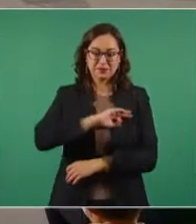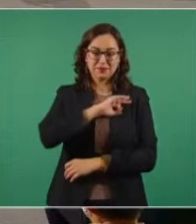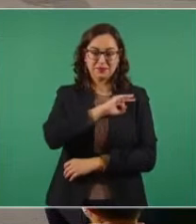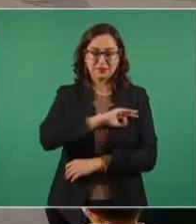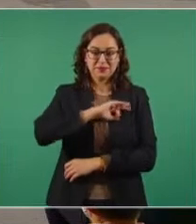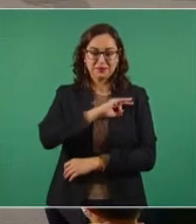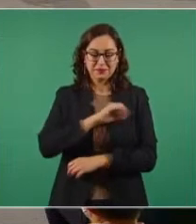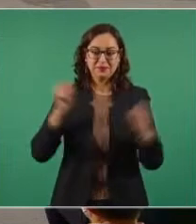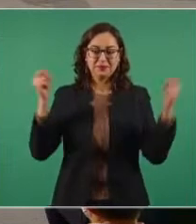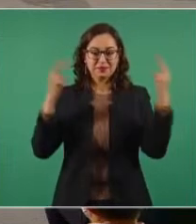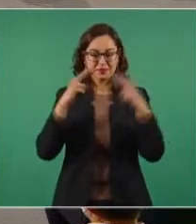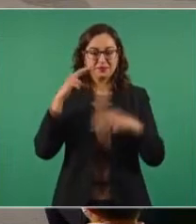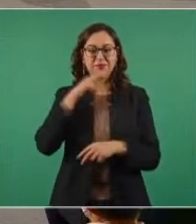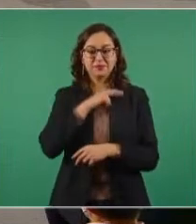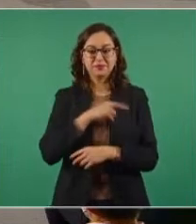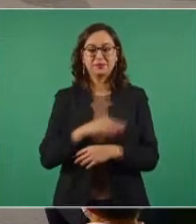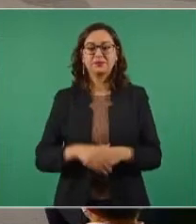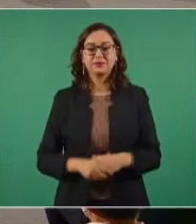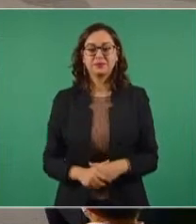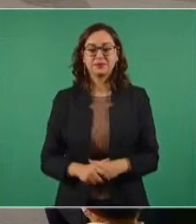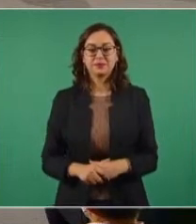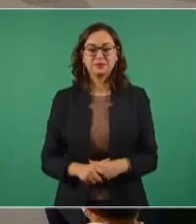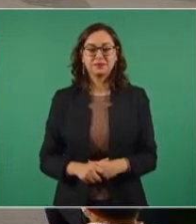pronto enrique